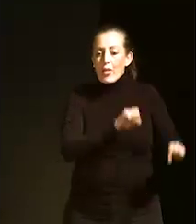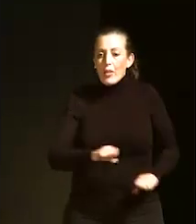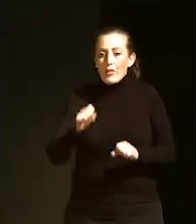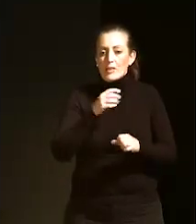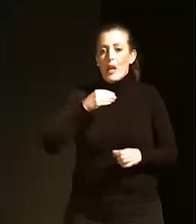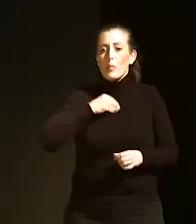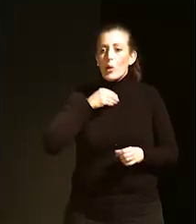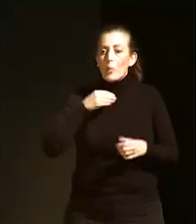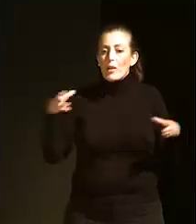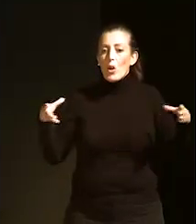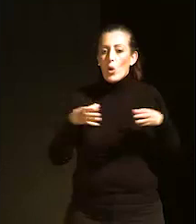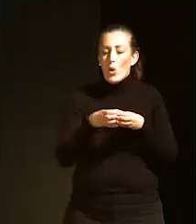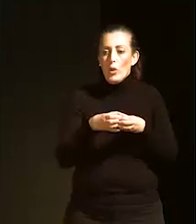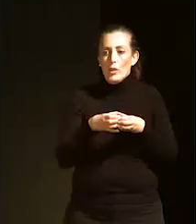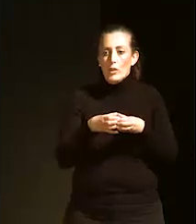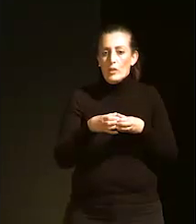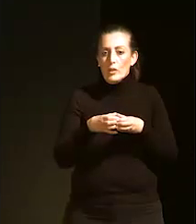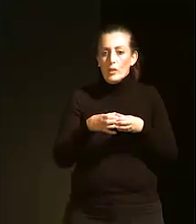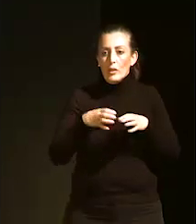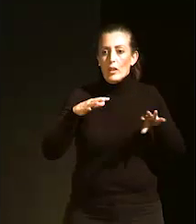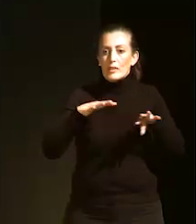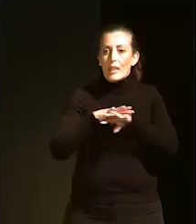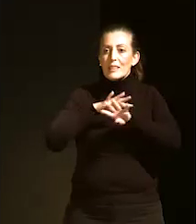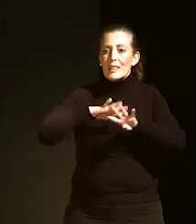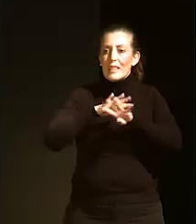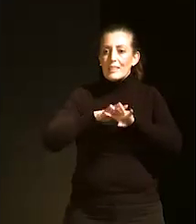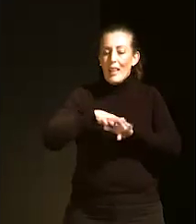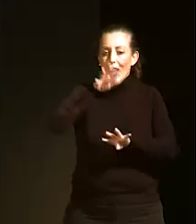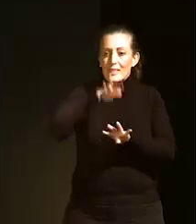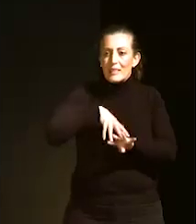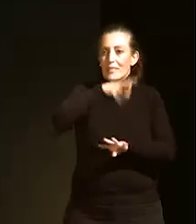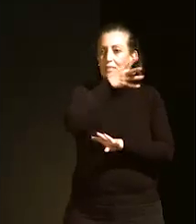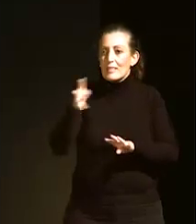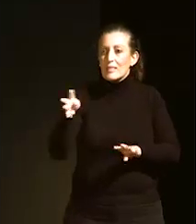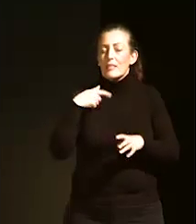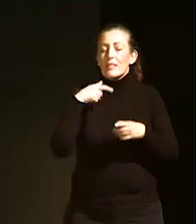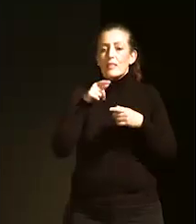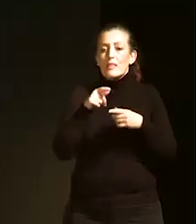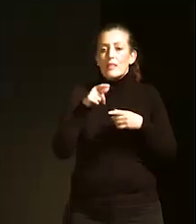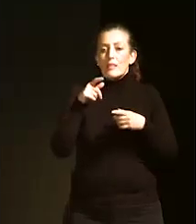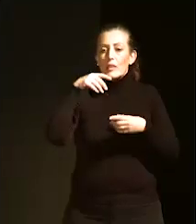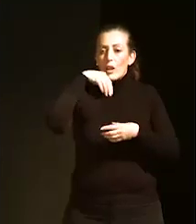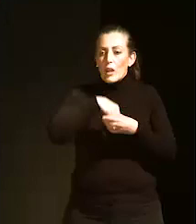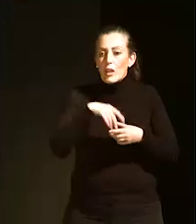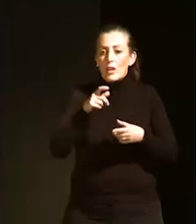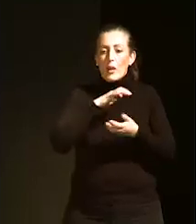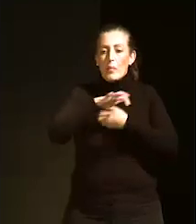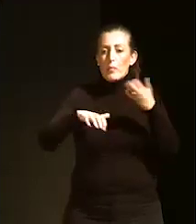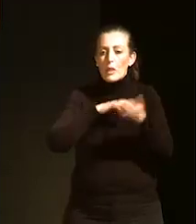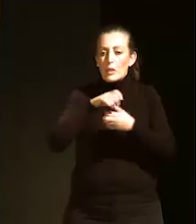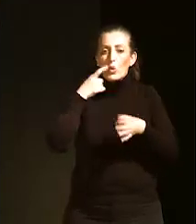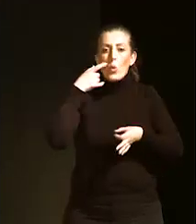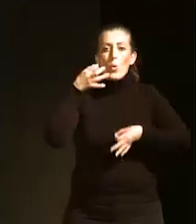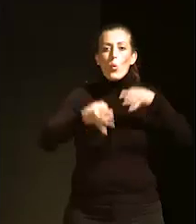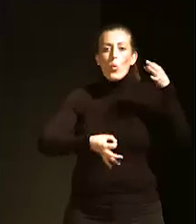propiedad colectiva de los textiles indígenas la verbalización de la violencia el nombrar la y declarar en un